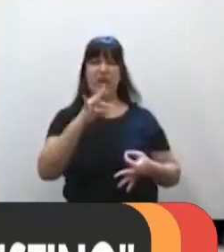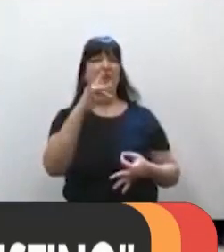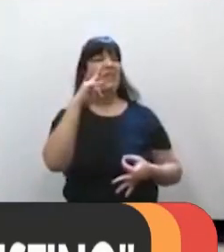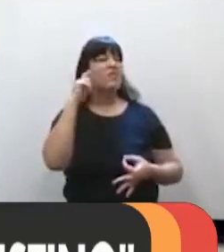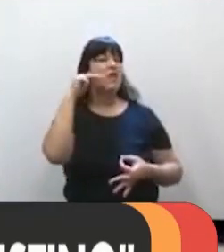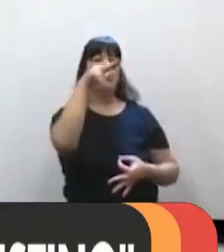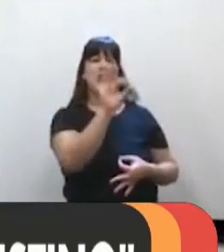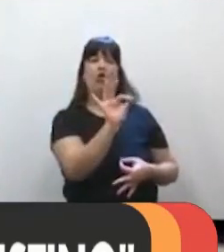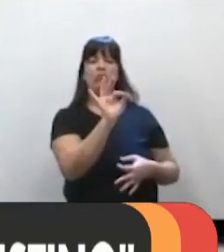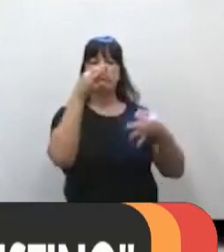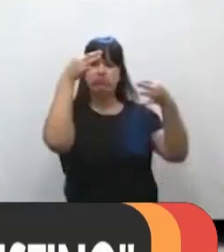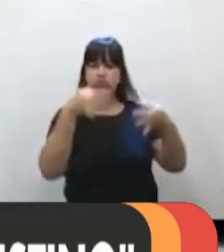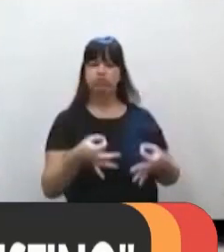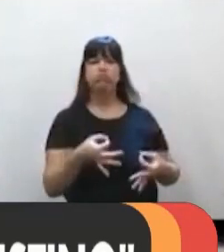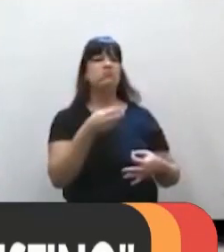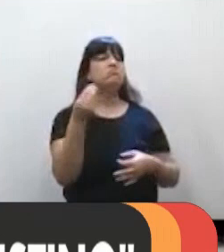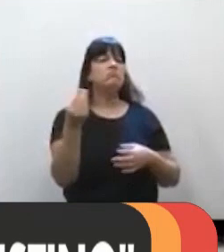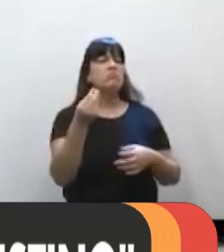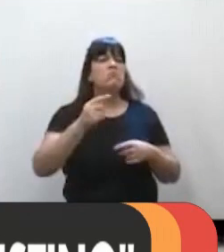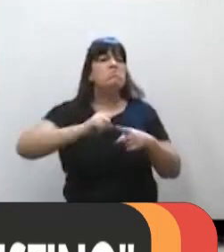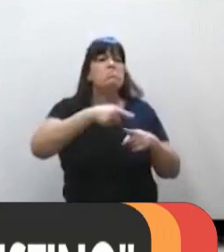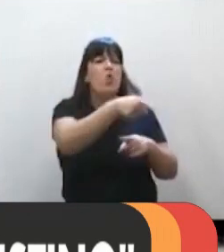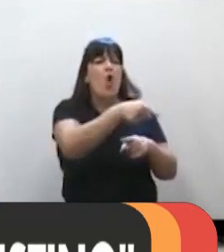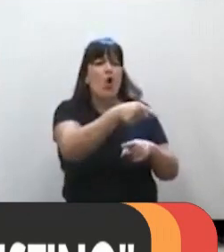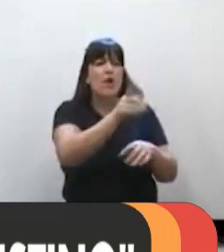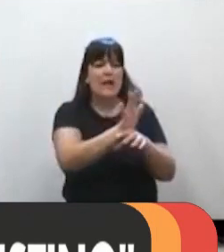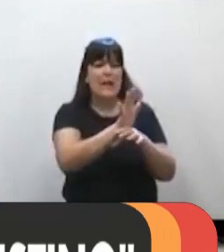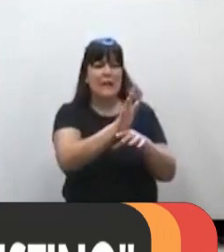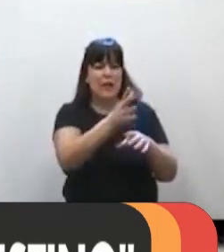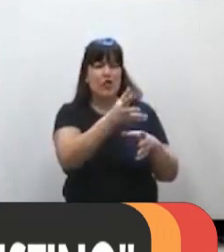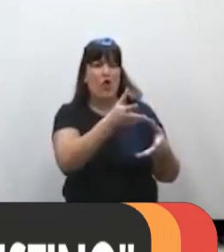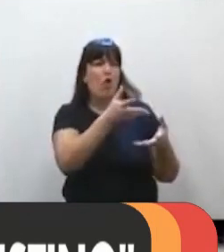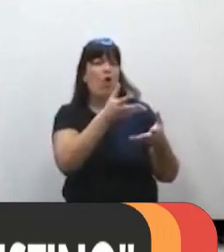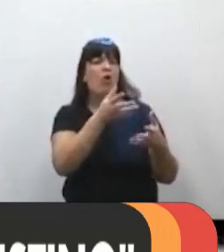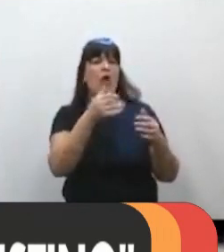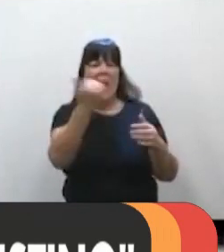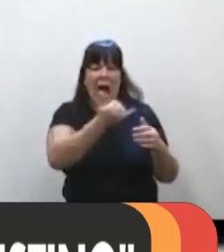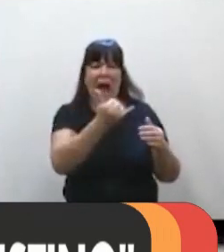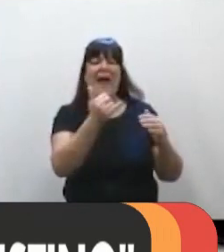¿Cuál es el nivel de la dirigencia política para soportar los pisos de indignidad?